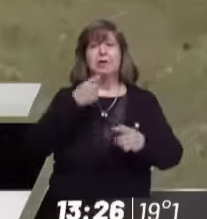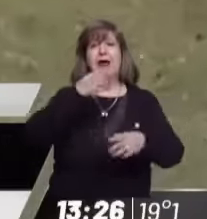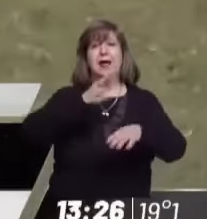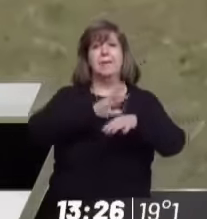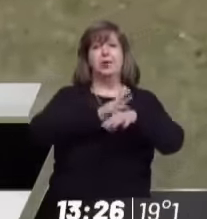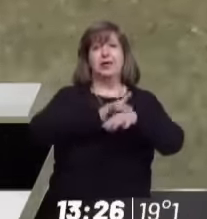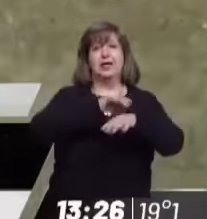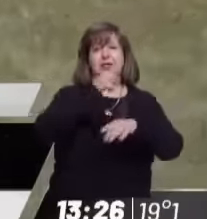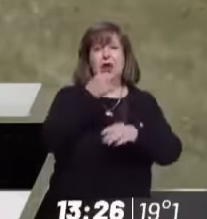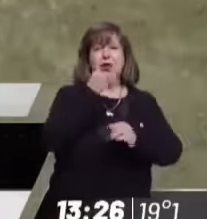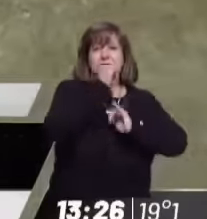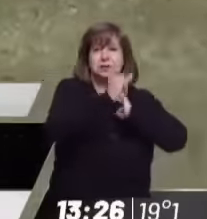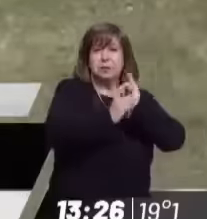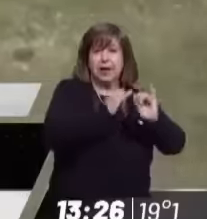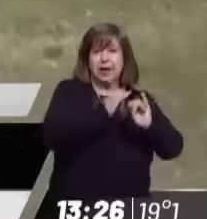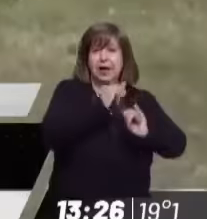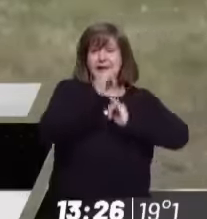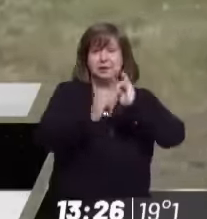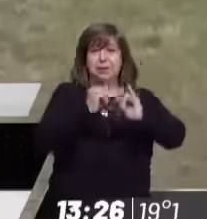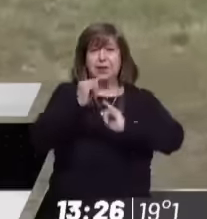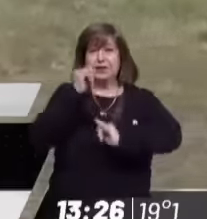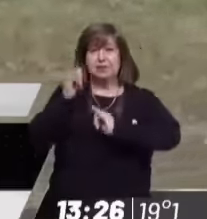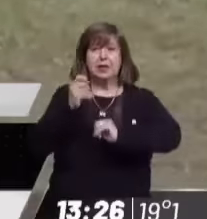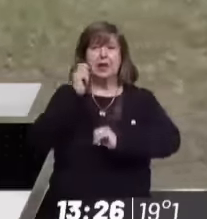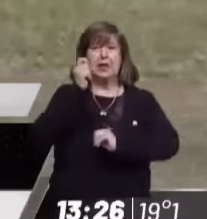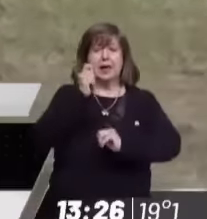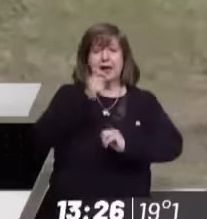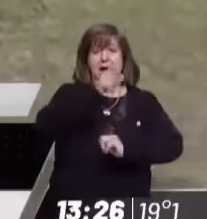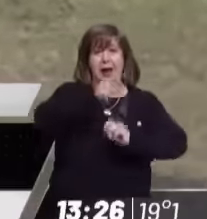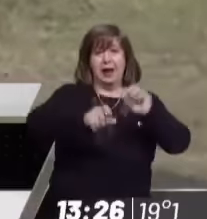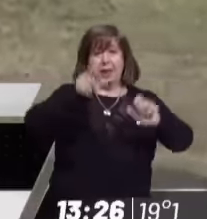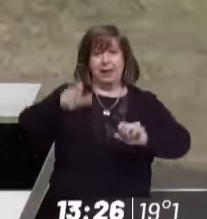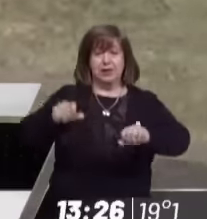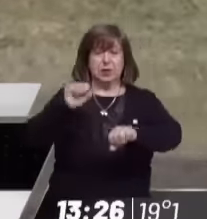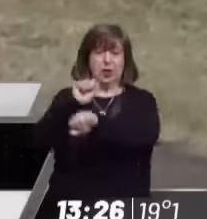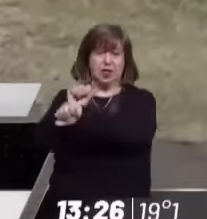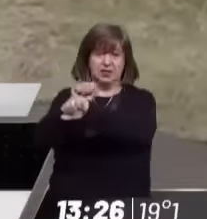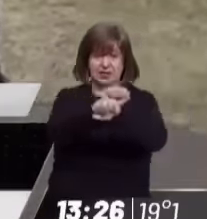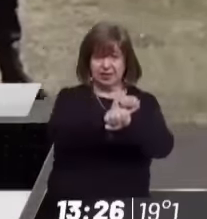la justicia federal a los acusados. Bien. Imputados. Bien.